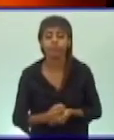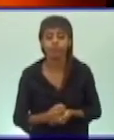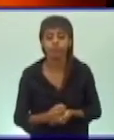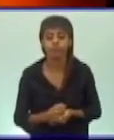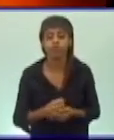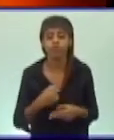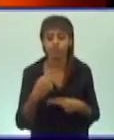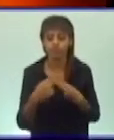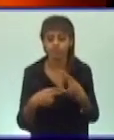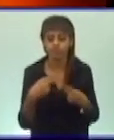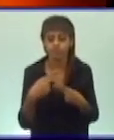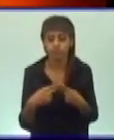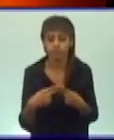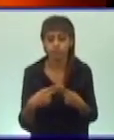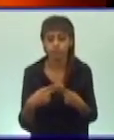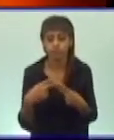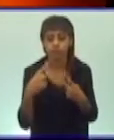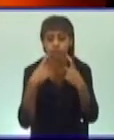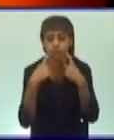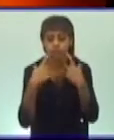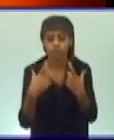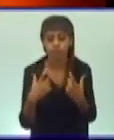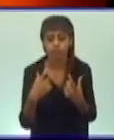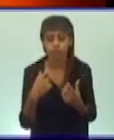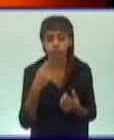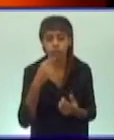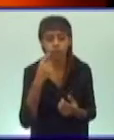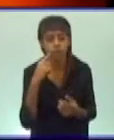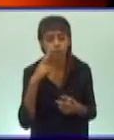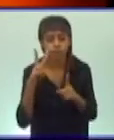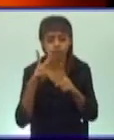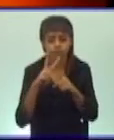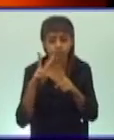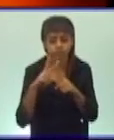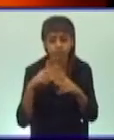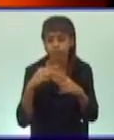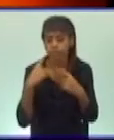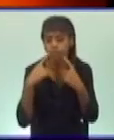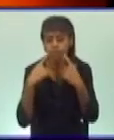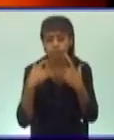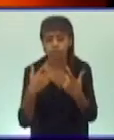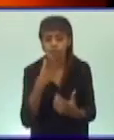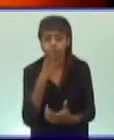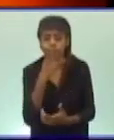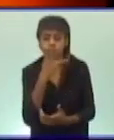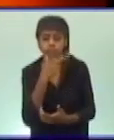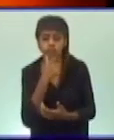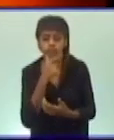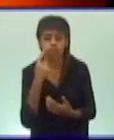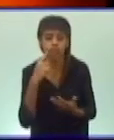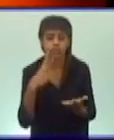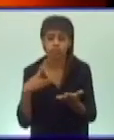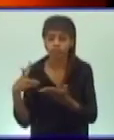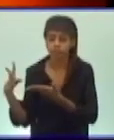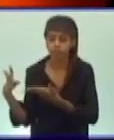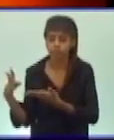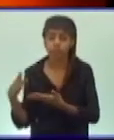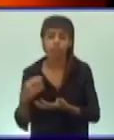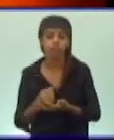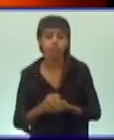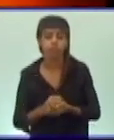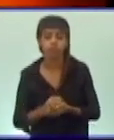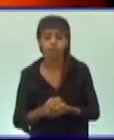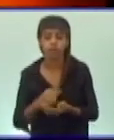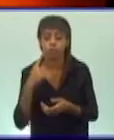los hechos contados son interesantes, pero vividos son aún más atractivos. Vamos a vivir el momento